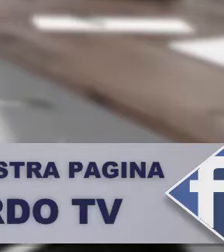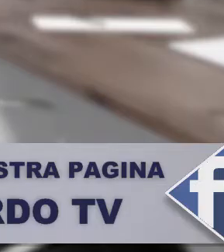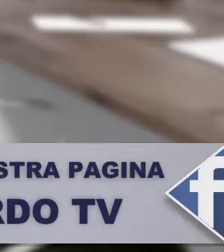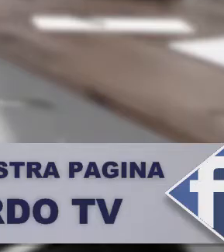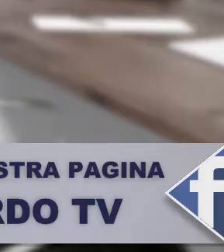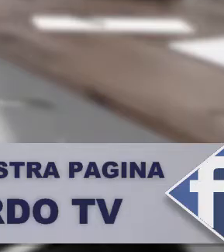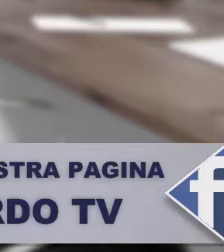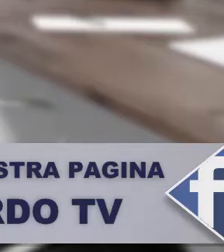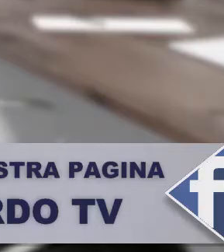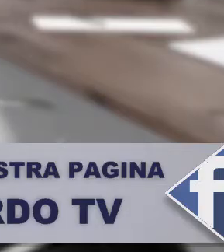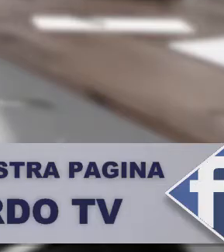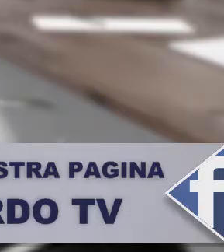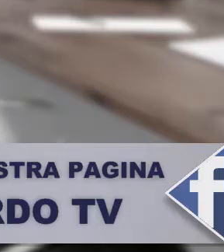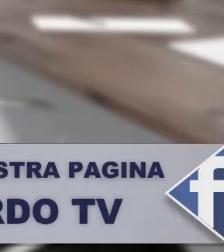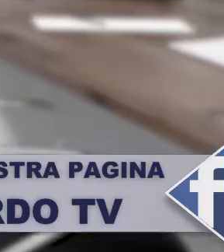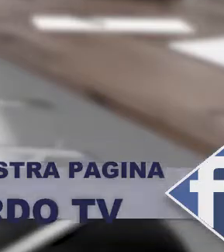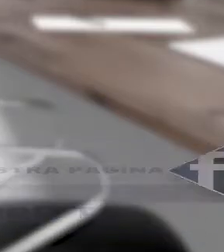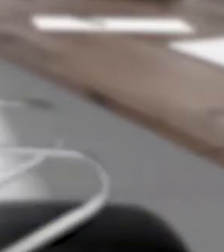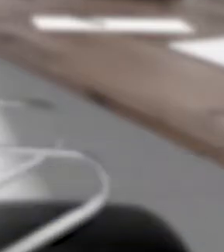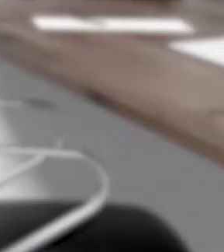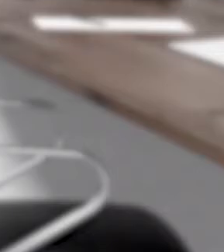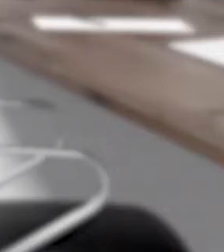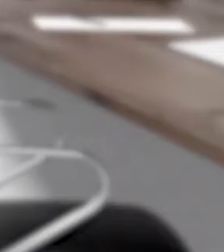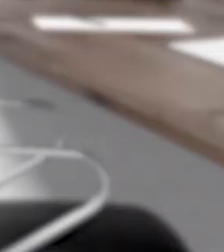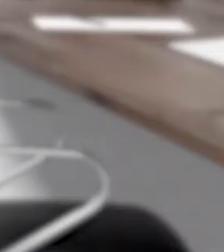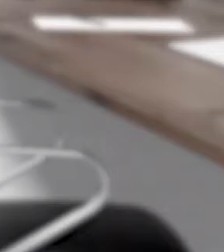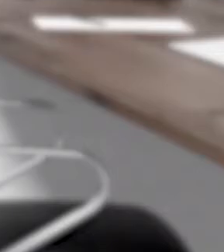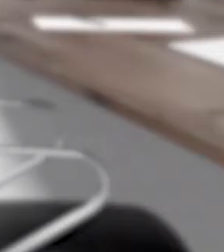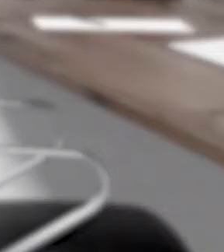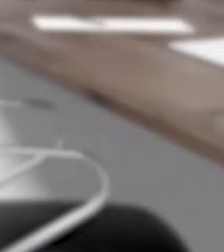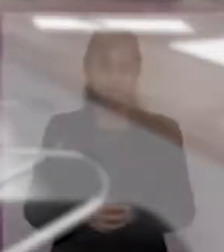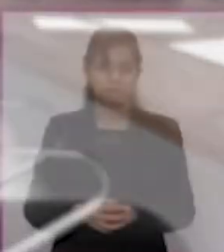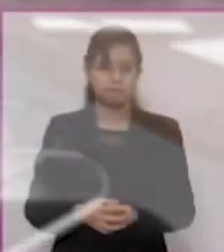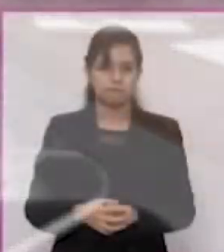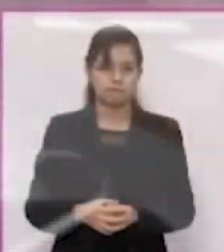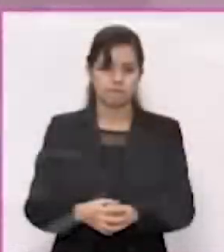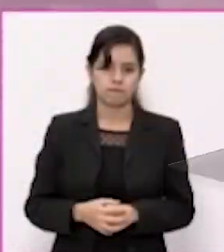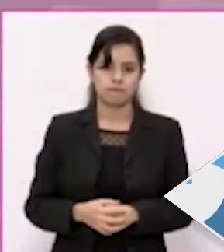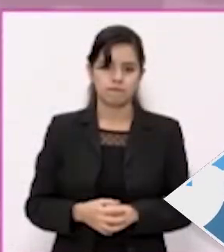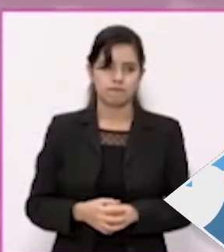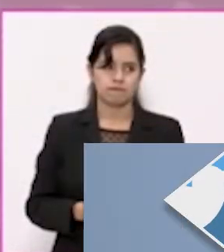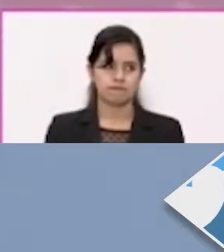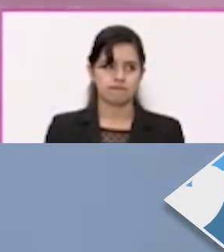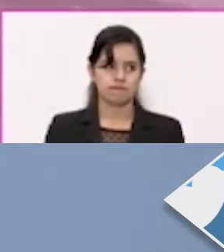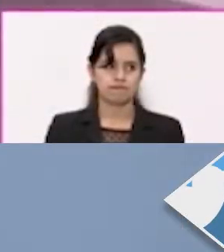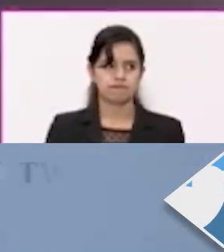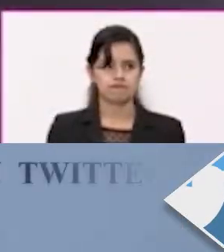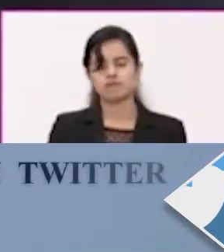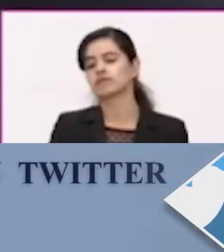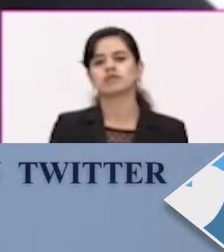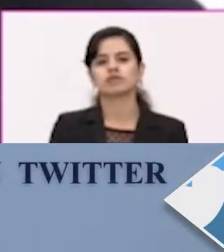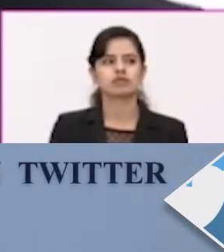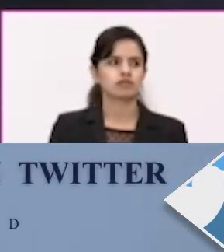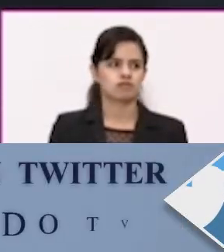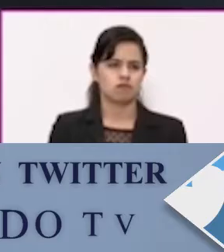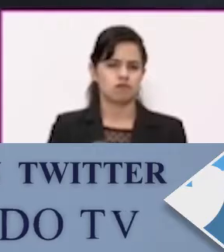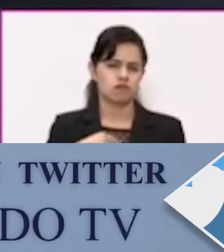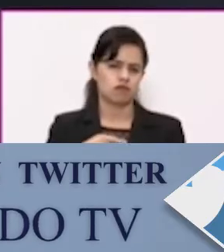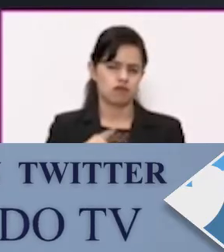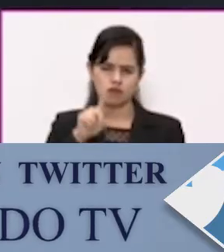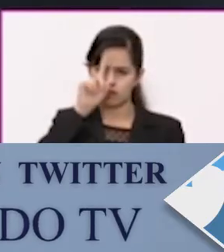Murayama, que es un consejero del INE, y vamos a ver qué es lo que dijo. Como estoy interesado en mi calidad de